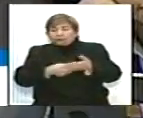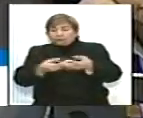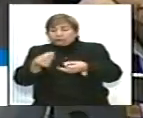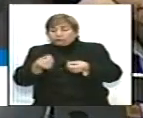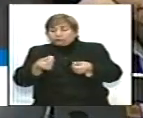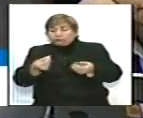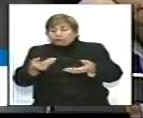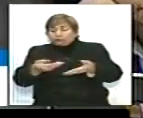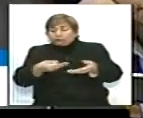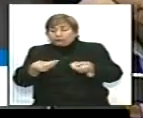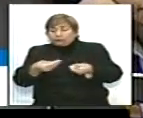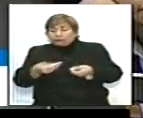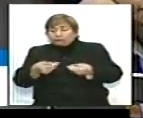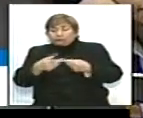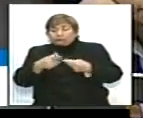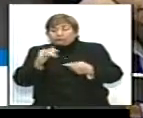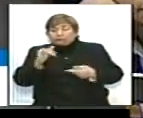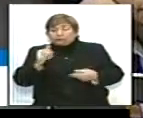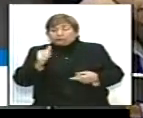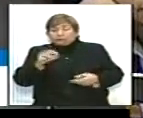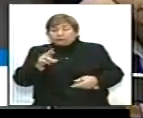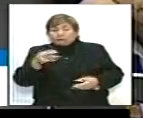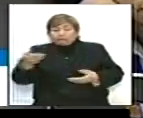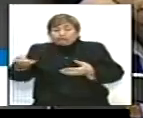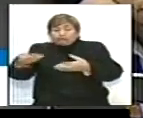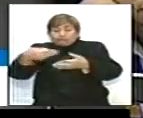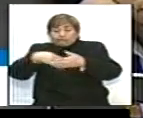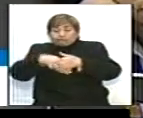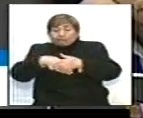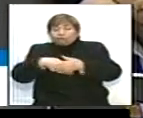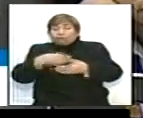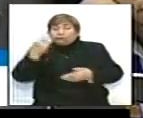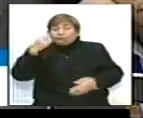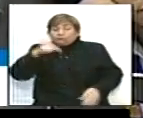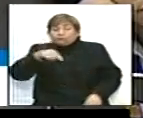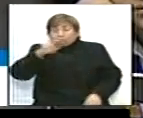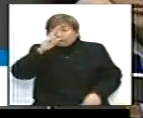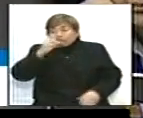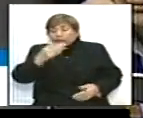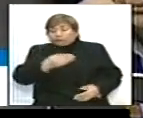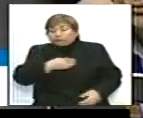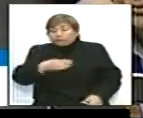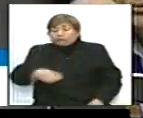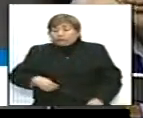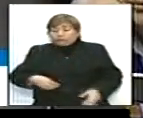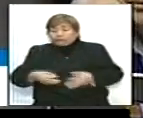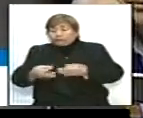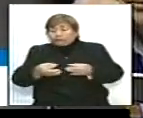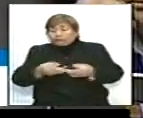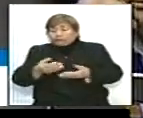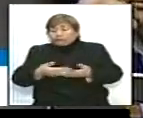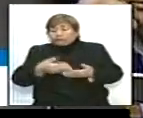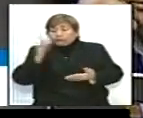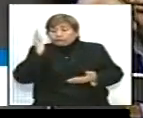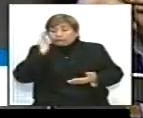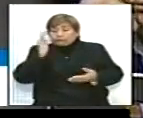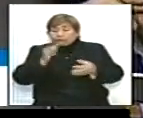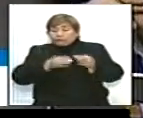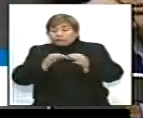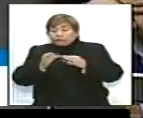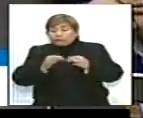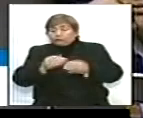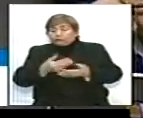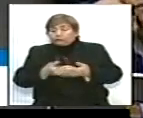ingresos. Tía María significan ingresos para el país y el Ministerio de Economía lo sabe. Yo creo que explicando todo